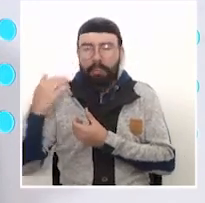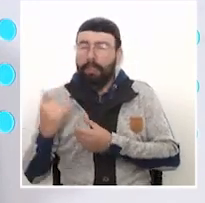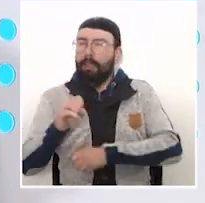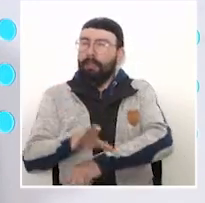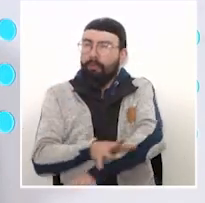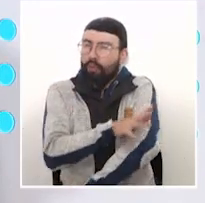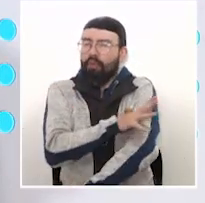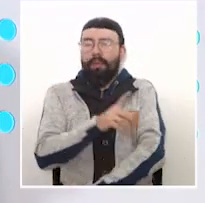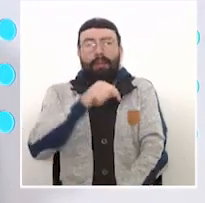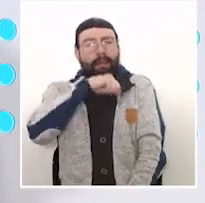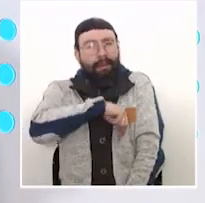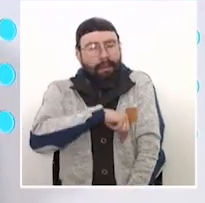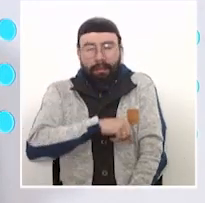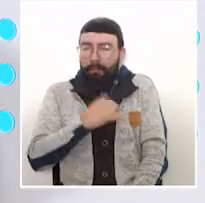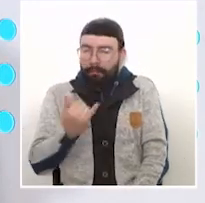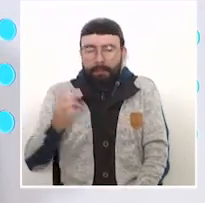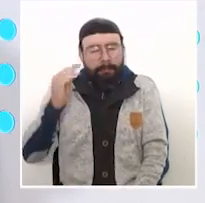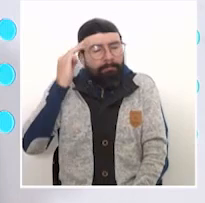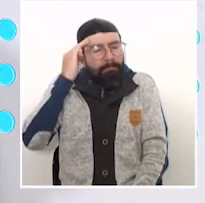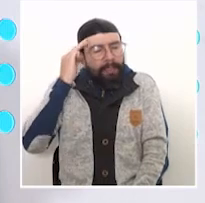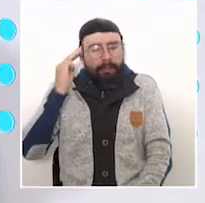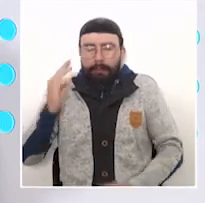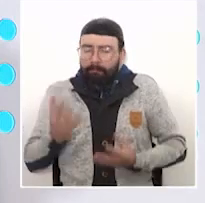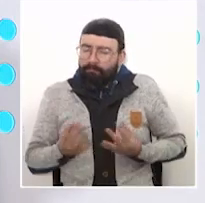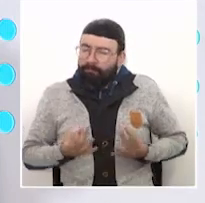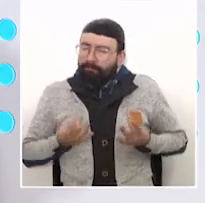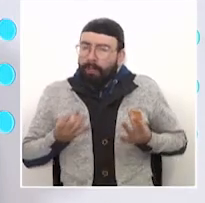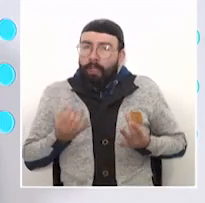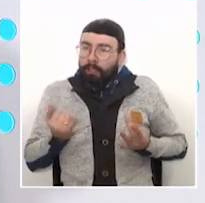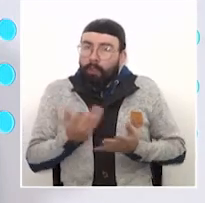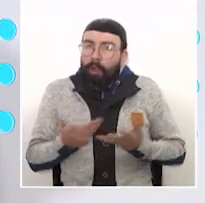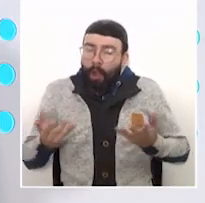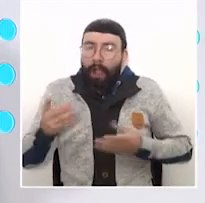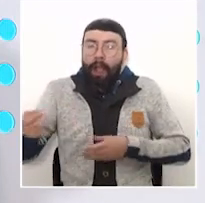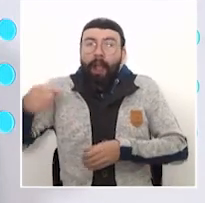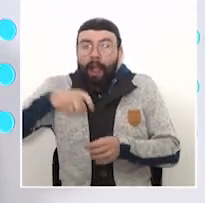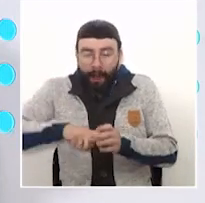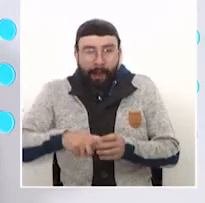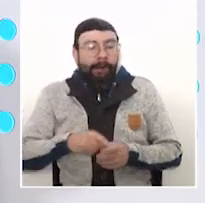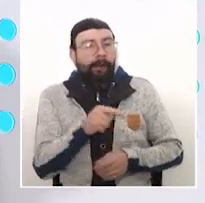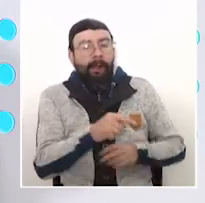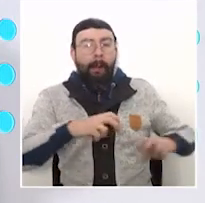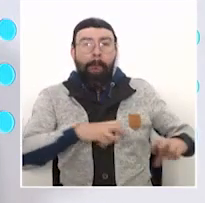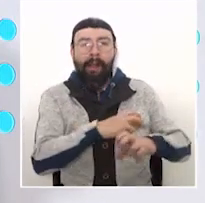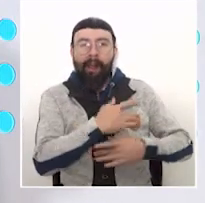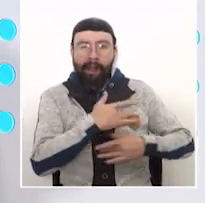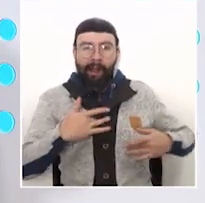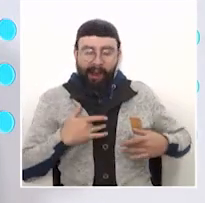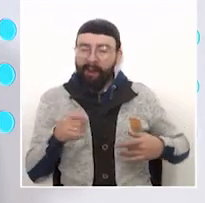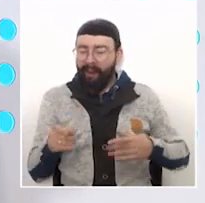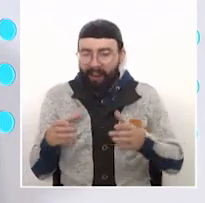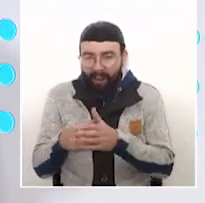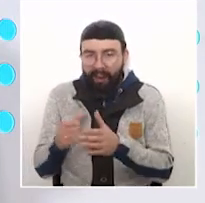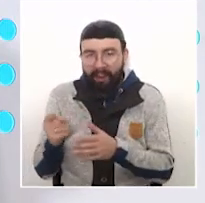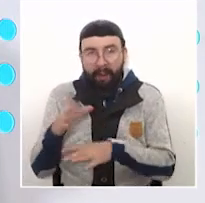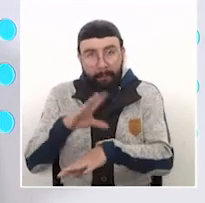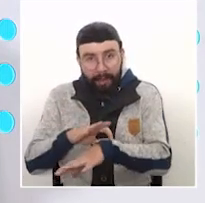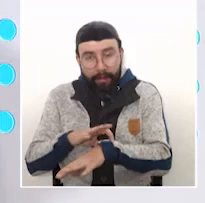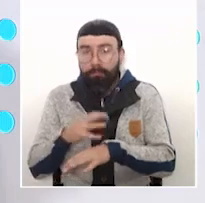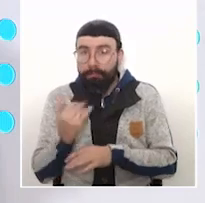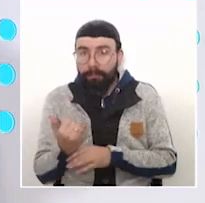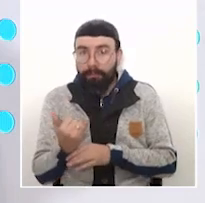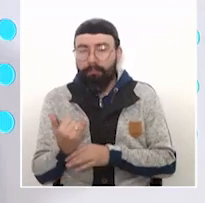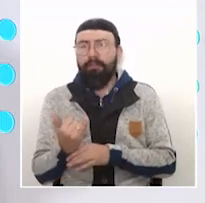alma, en la mente, en el espíritu, a el Parque de la Salud y a este equipo médico para que cuando vayamos a